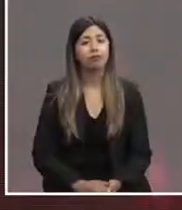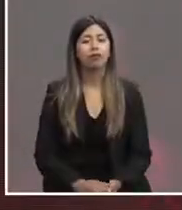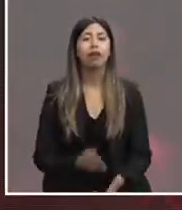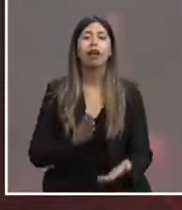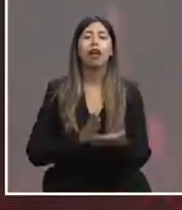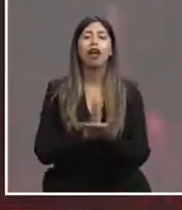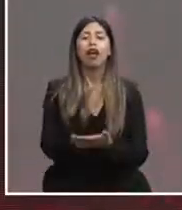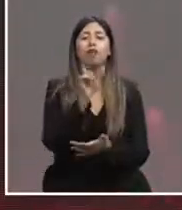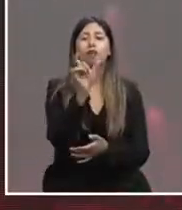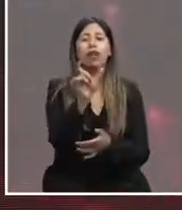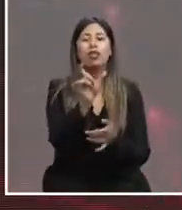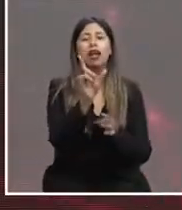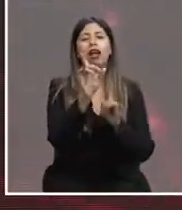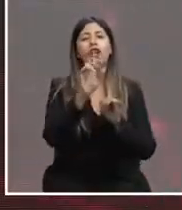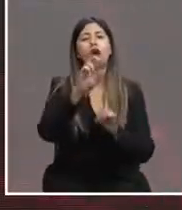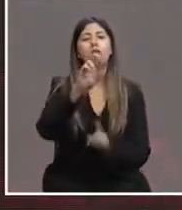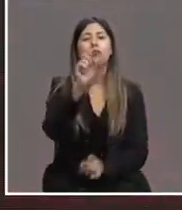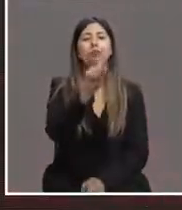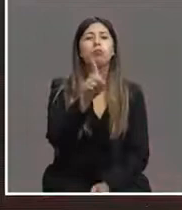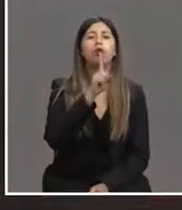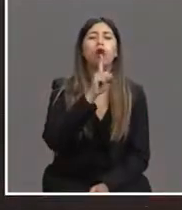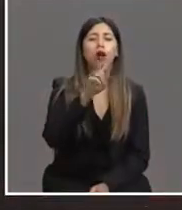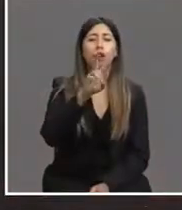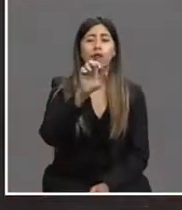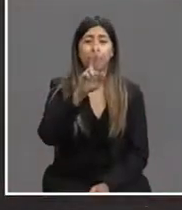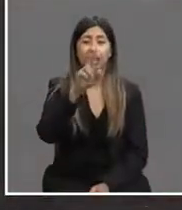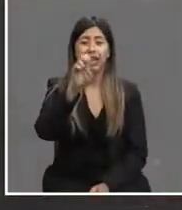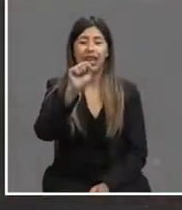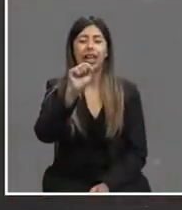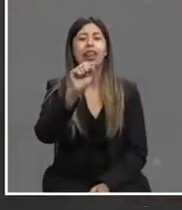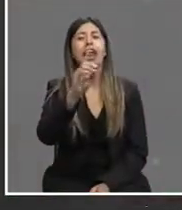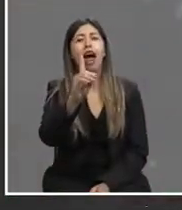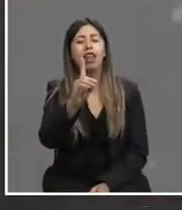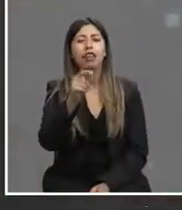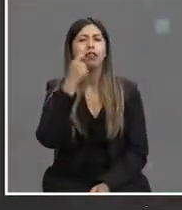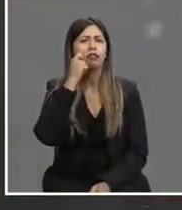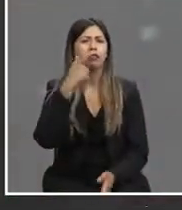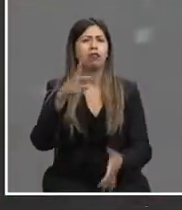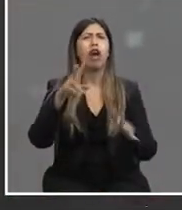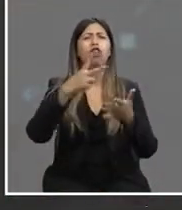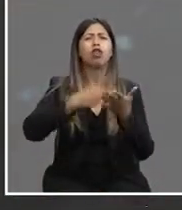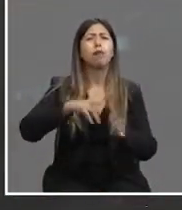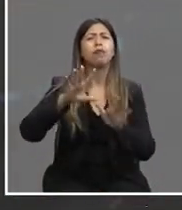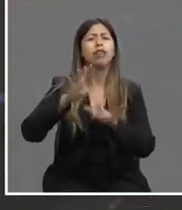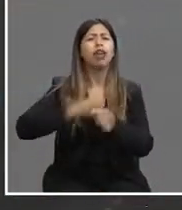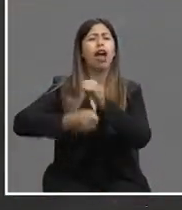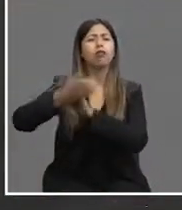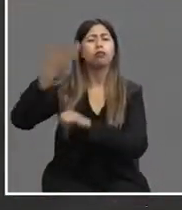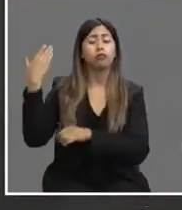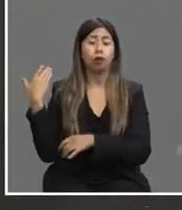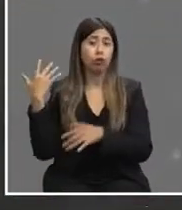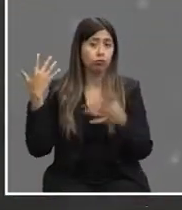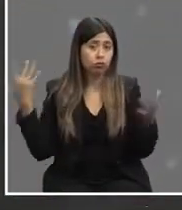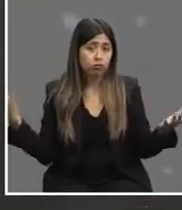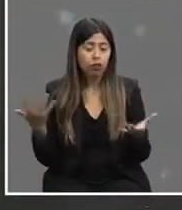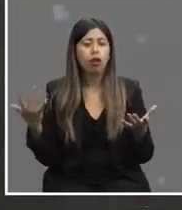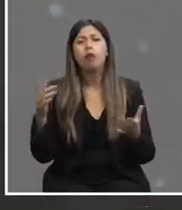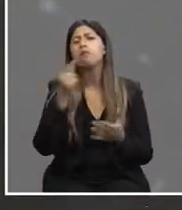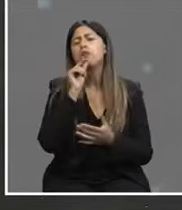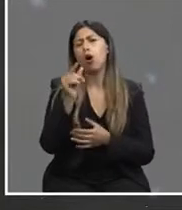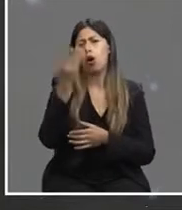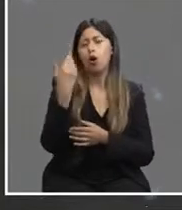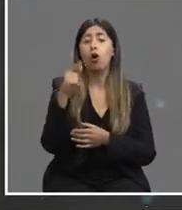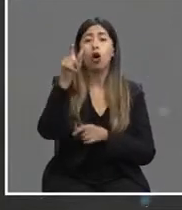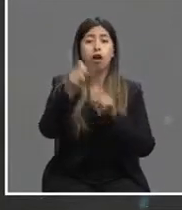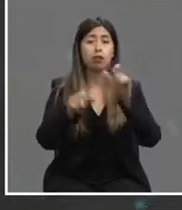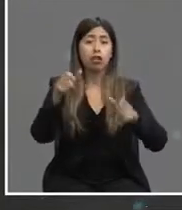evidencia científica, seguían negando el cambio climático. 2010, hace relativamente poco. ¿Por qué? Bueno, porque